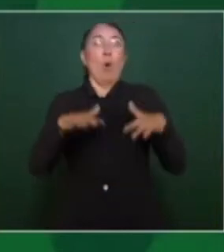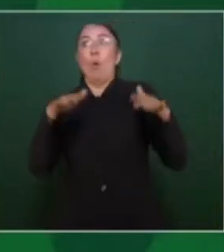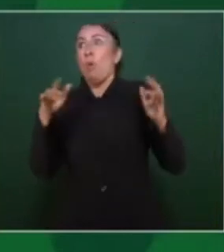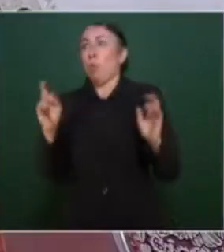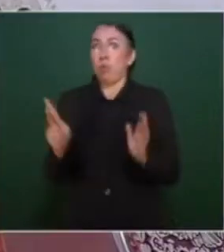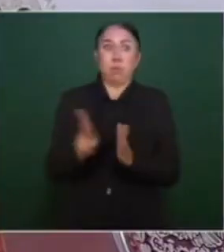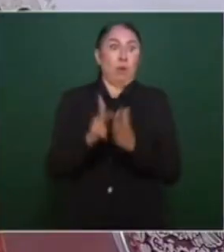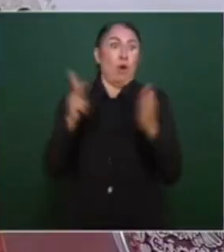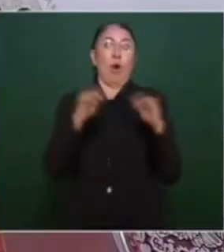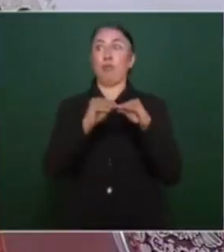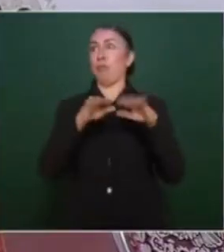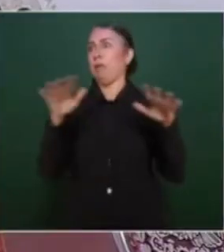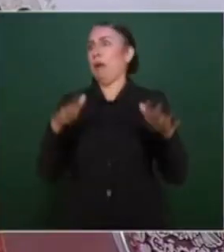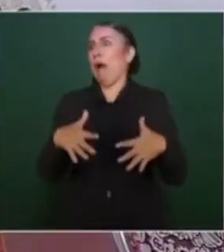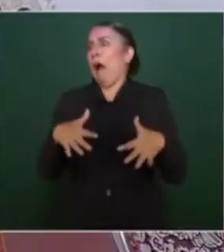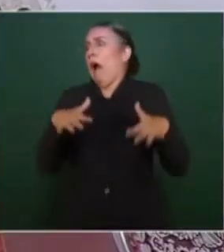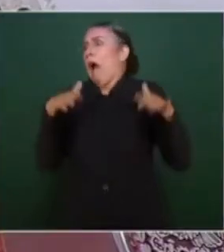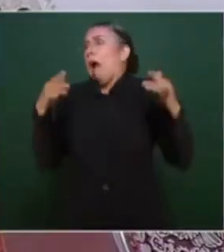ya no,